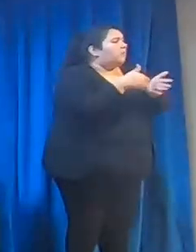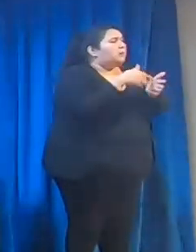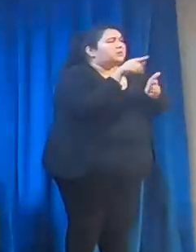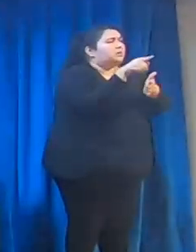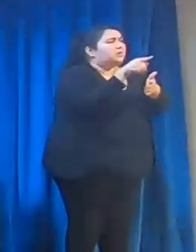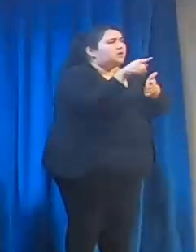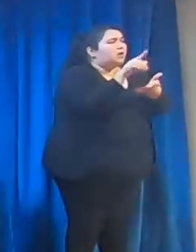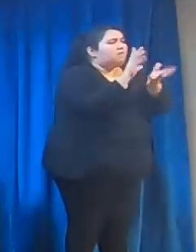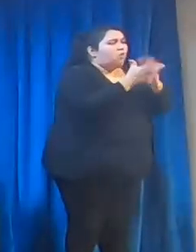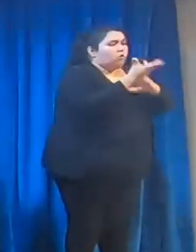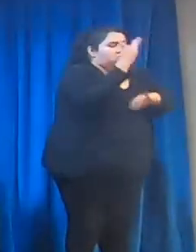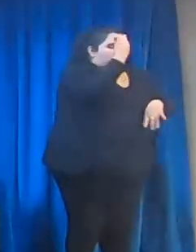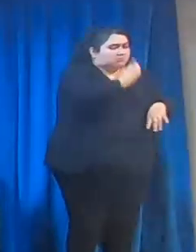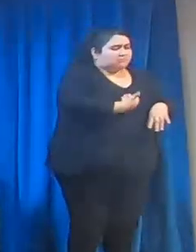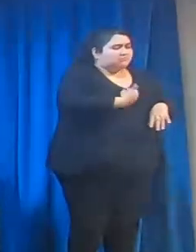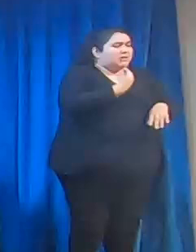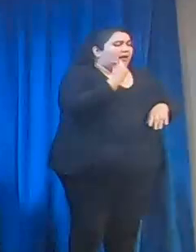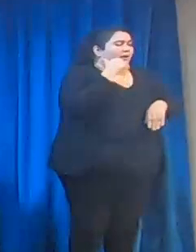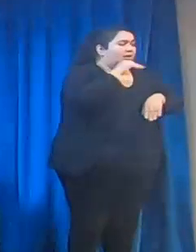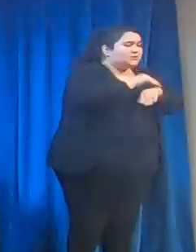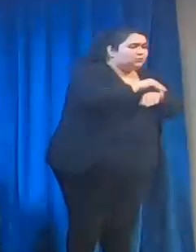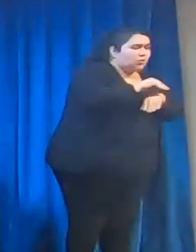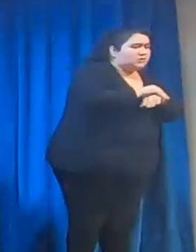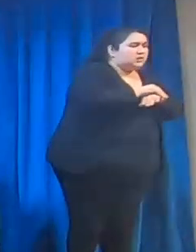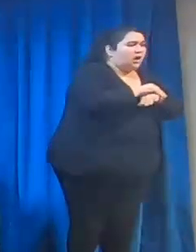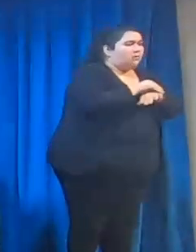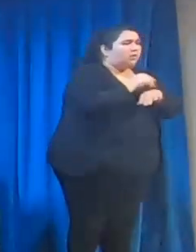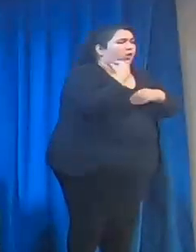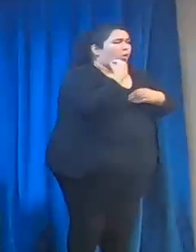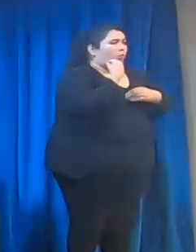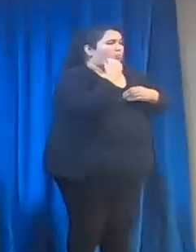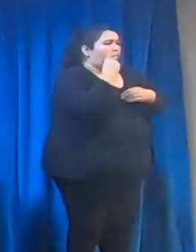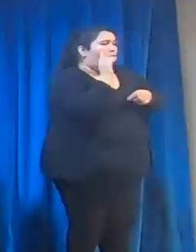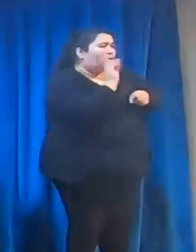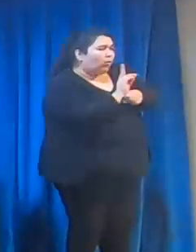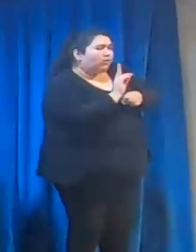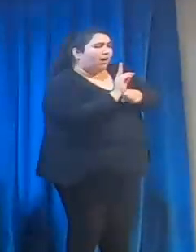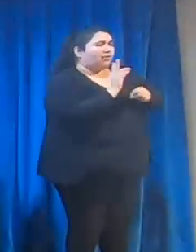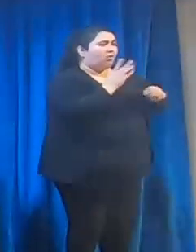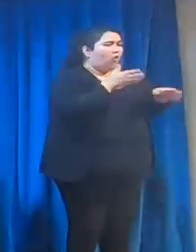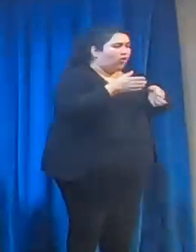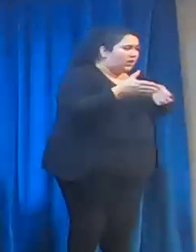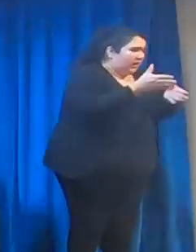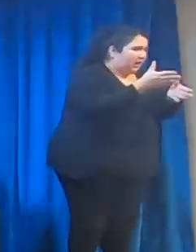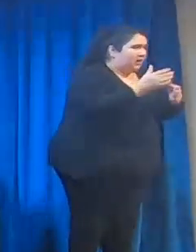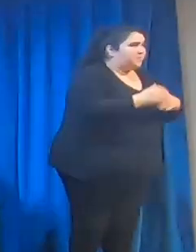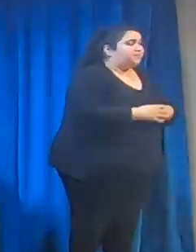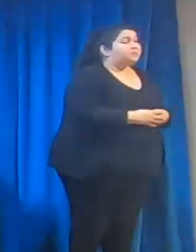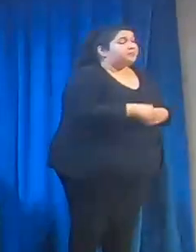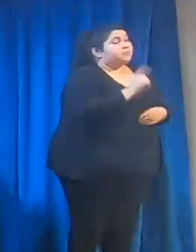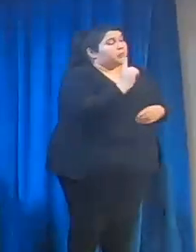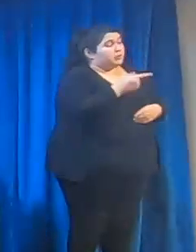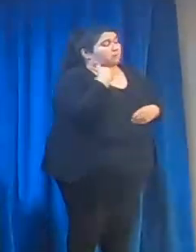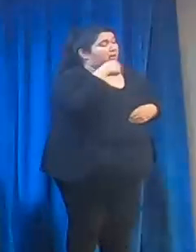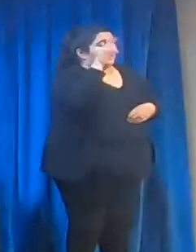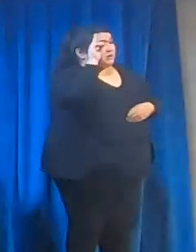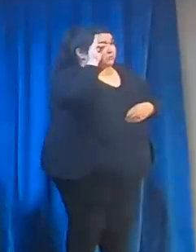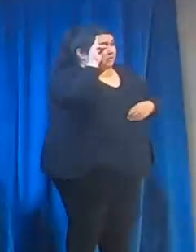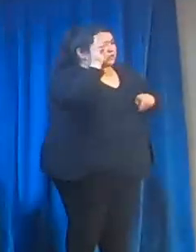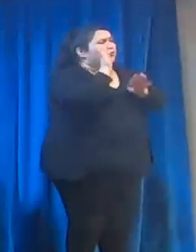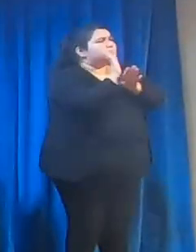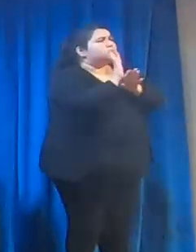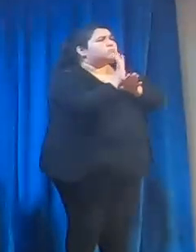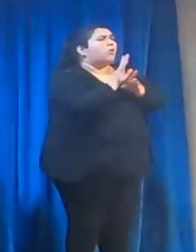de ser responsables, de cuidado y de guía. Pero también el respeto era